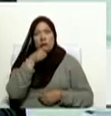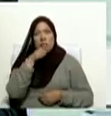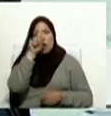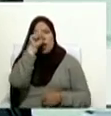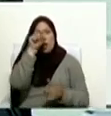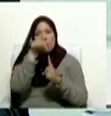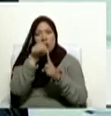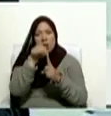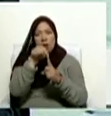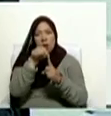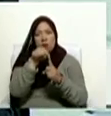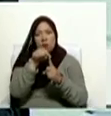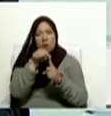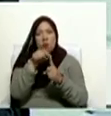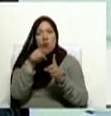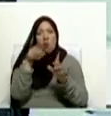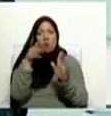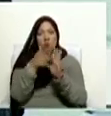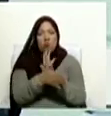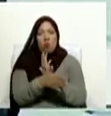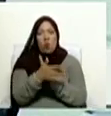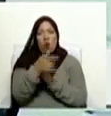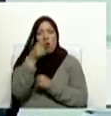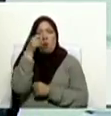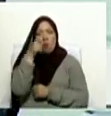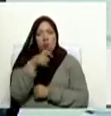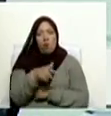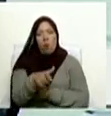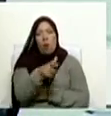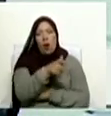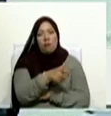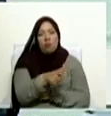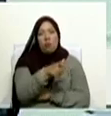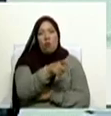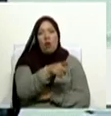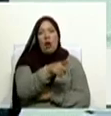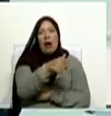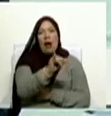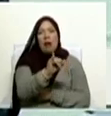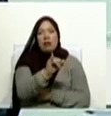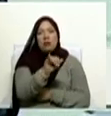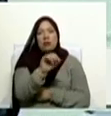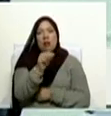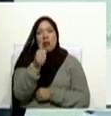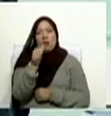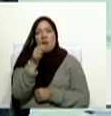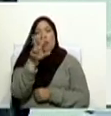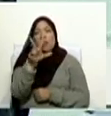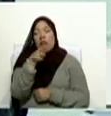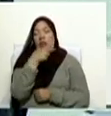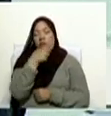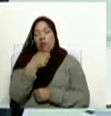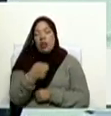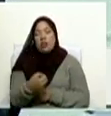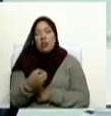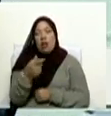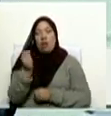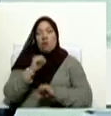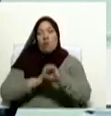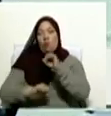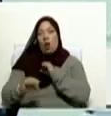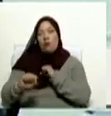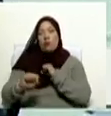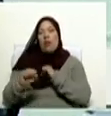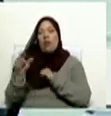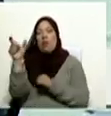señala Cuál es el camino que nuestro pueblo nos dará el 3 de diciembre para la defensa de nuestro